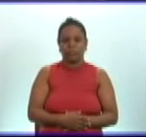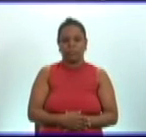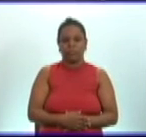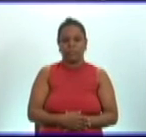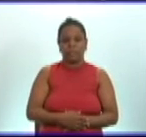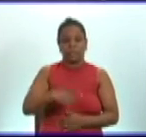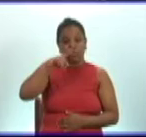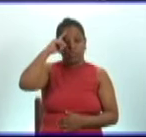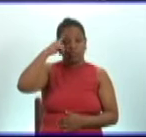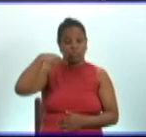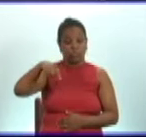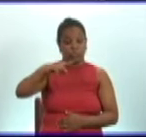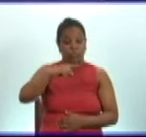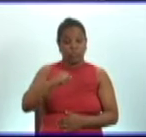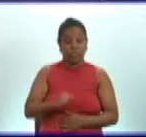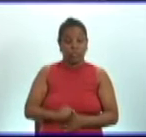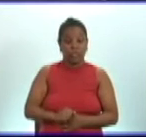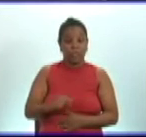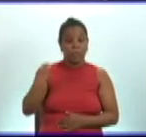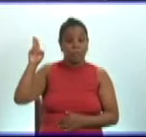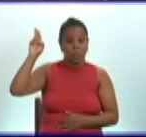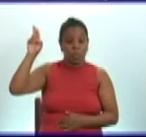Si ustedes prometen esas 8 muertes,